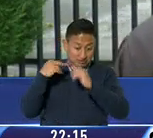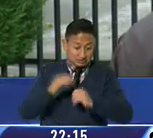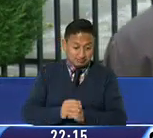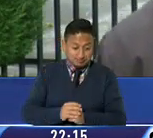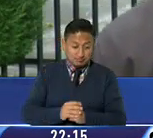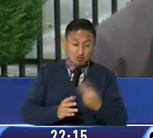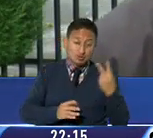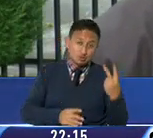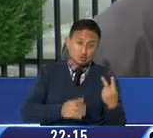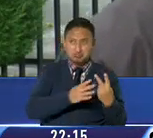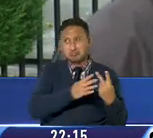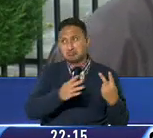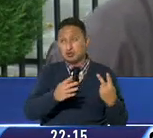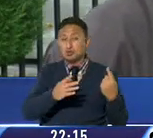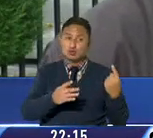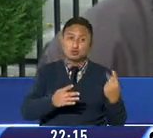de